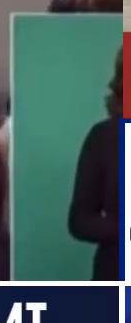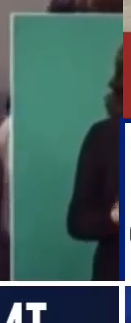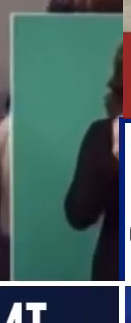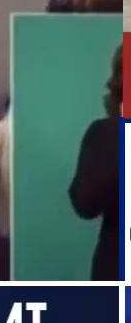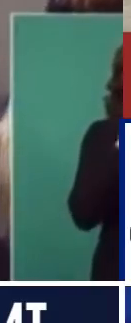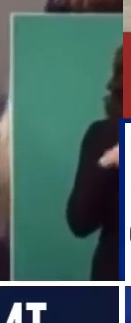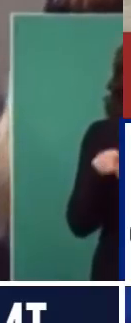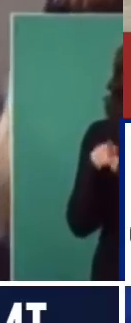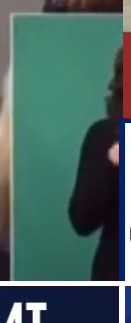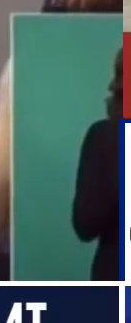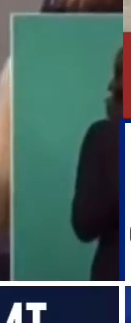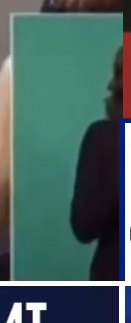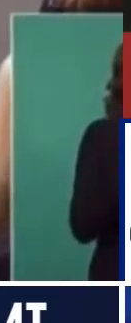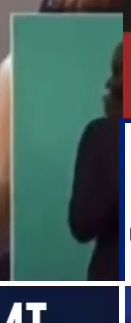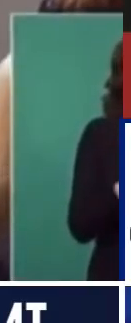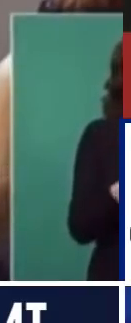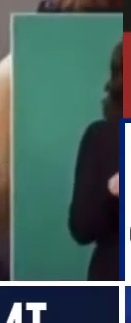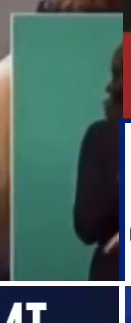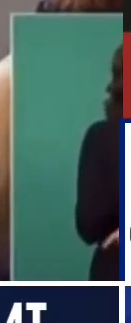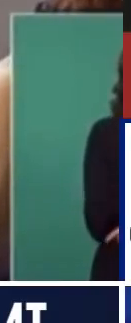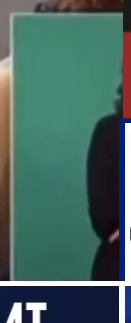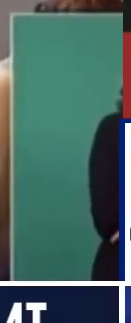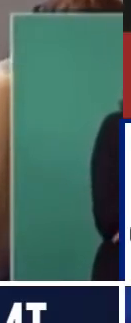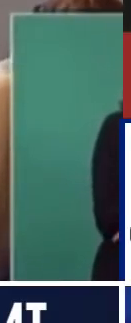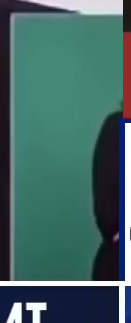en la fusión de Televisa